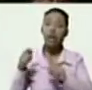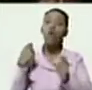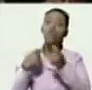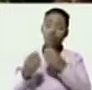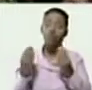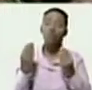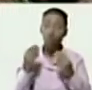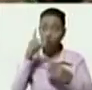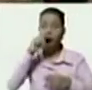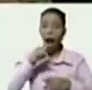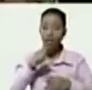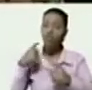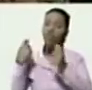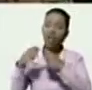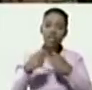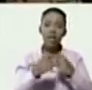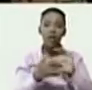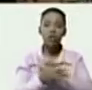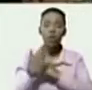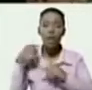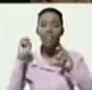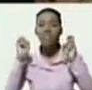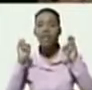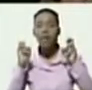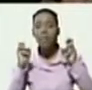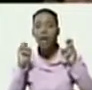años, al Sucre